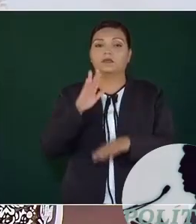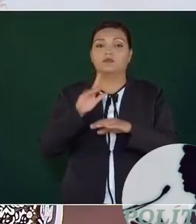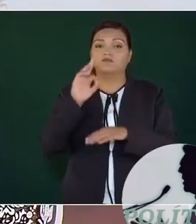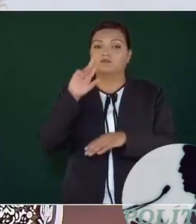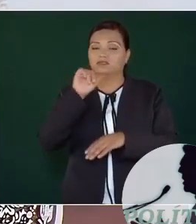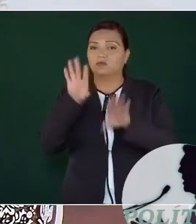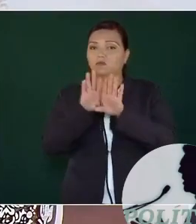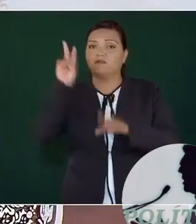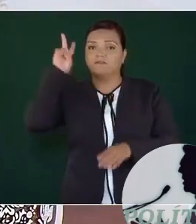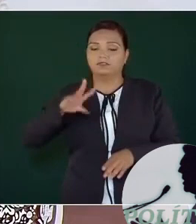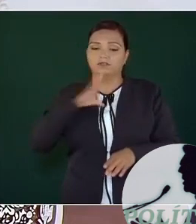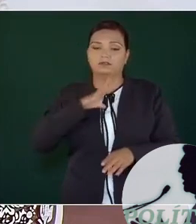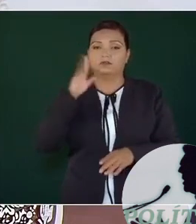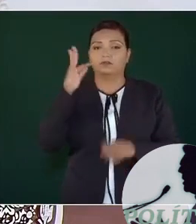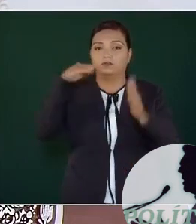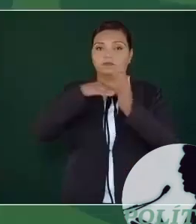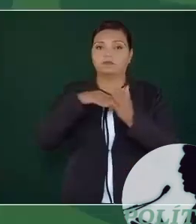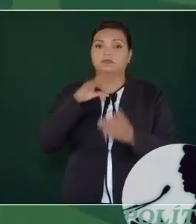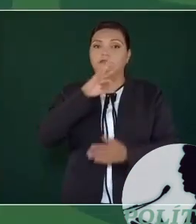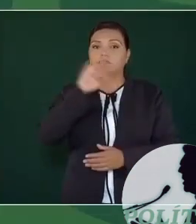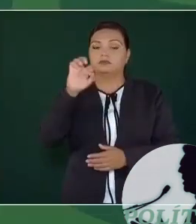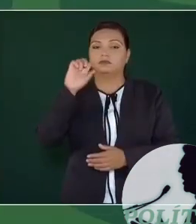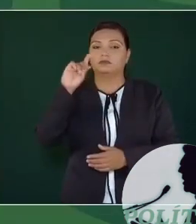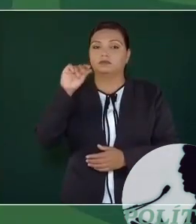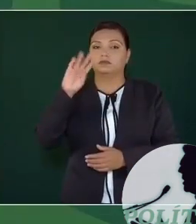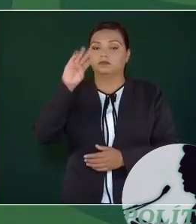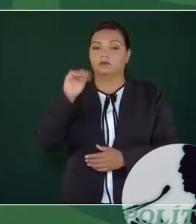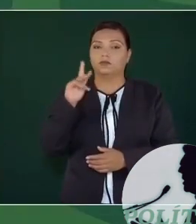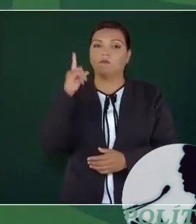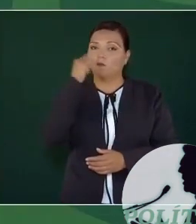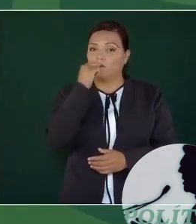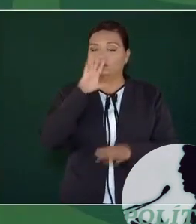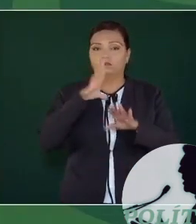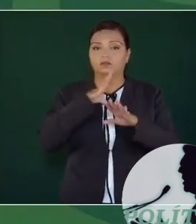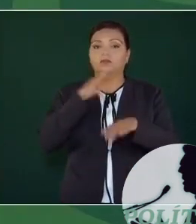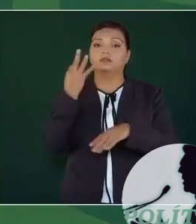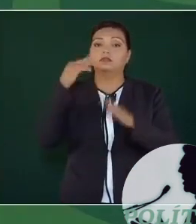real es de 4,369 policías, operativos